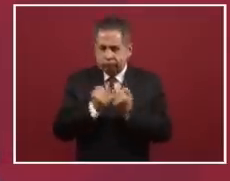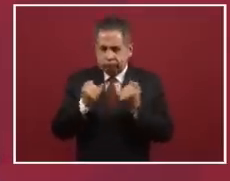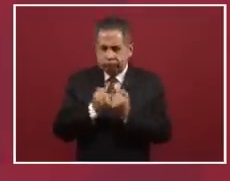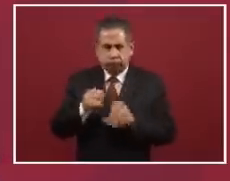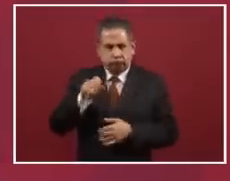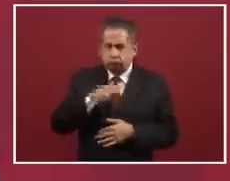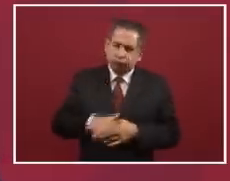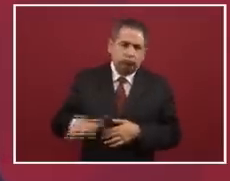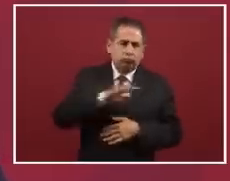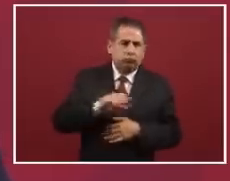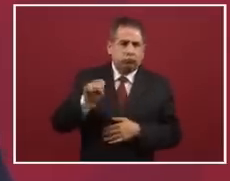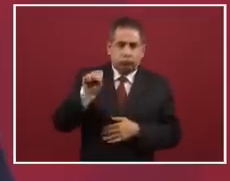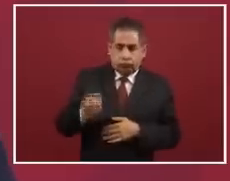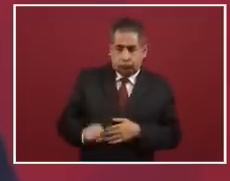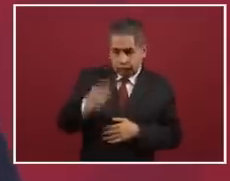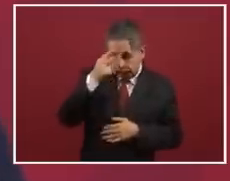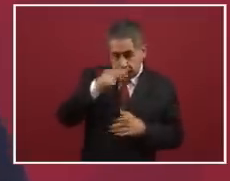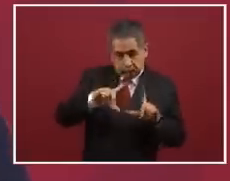sur de México,